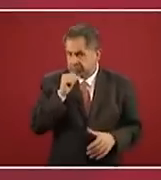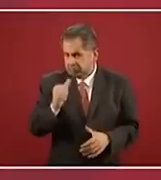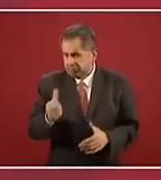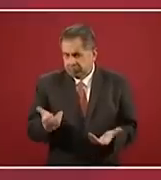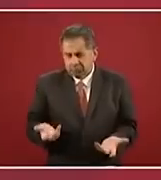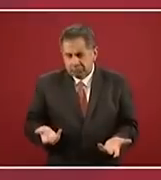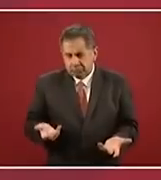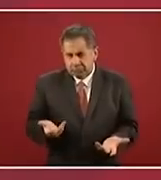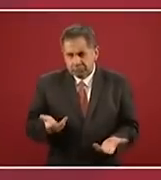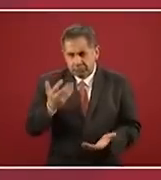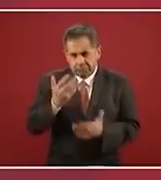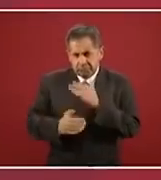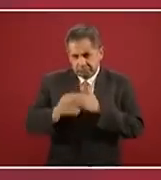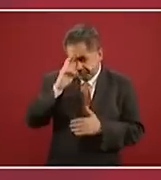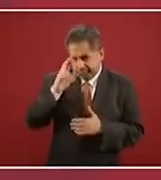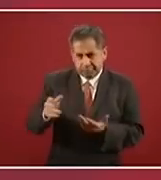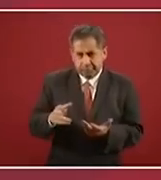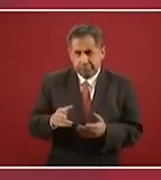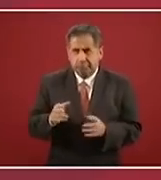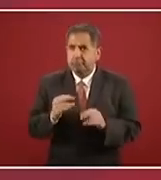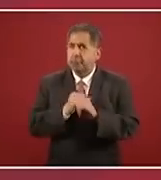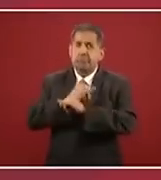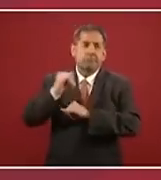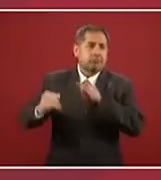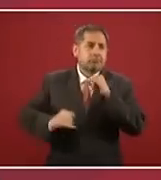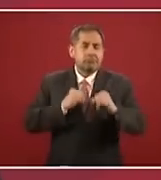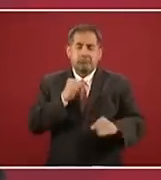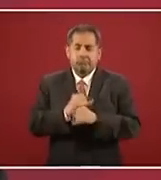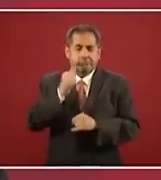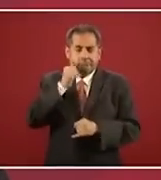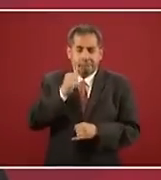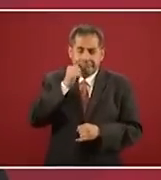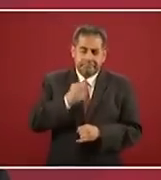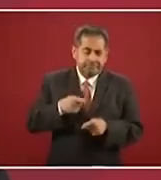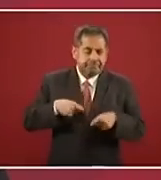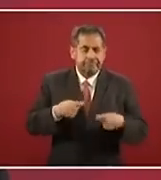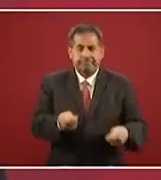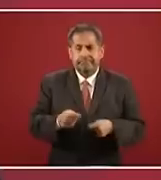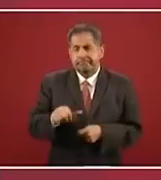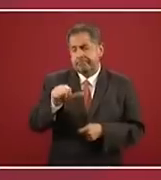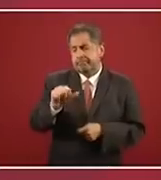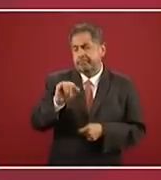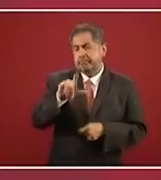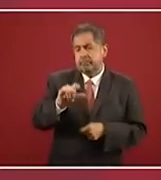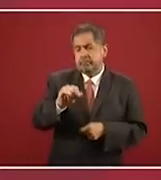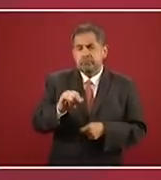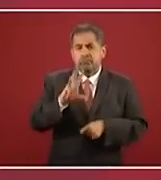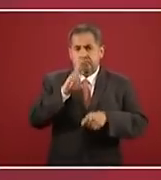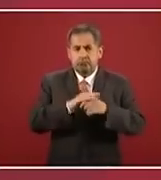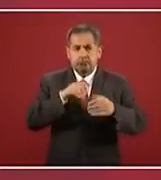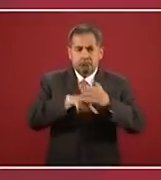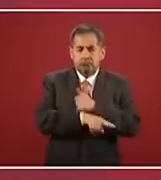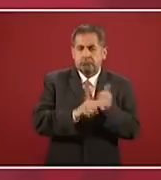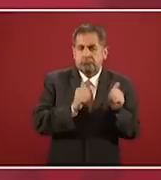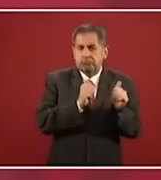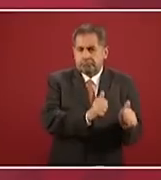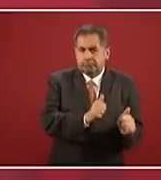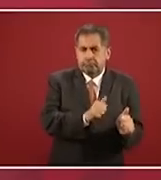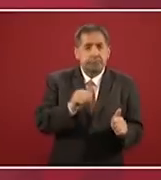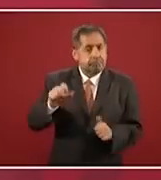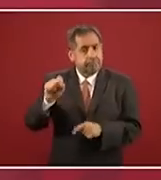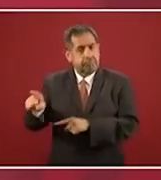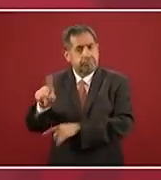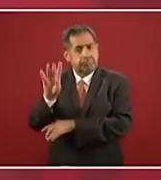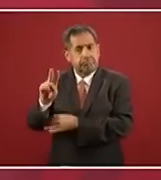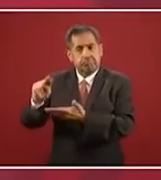va en contra de todas las comisiones internaciones que por cierto bolivia al suscrito entonces por eso estamos